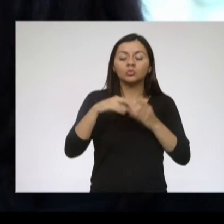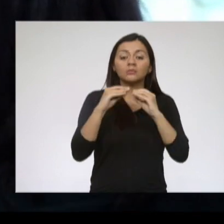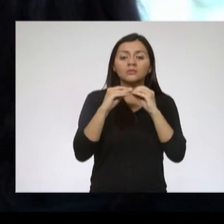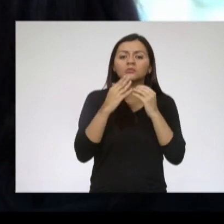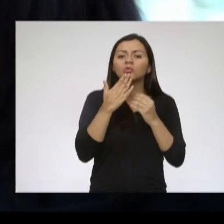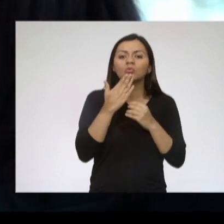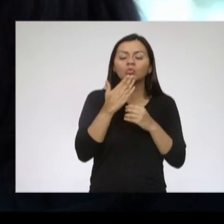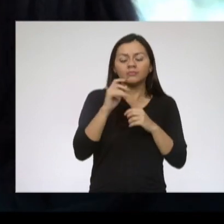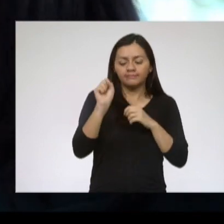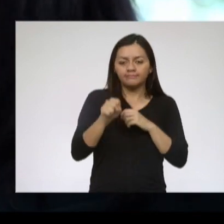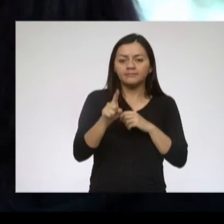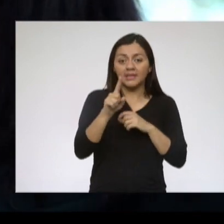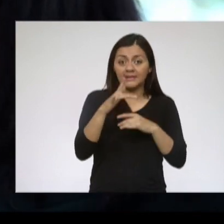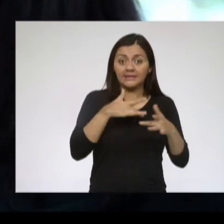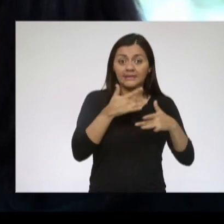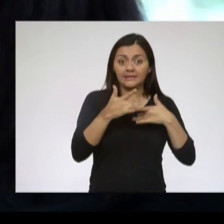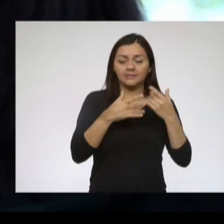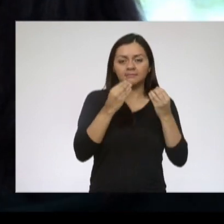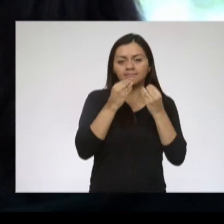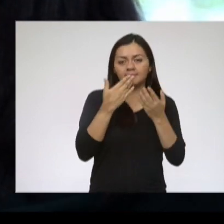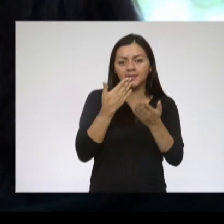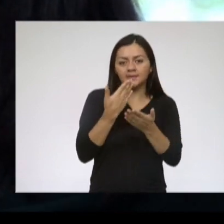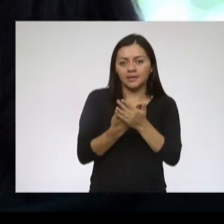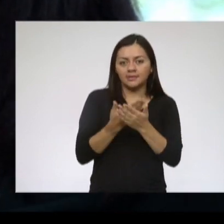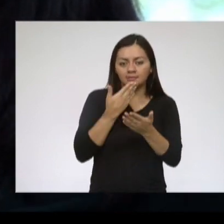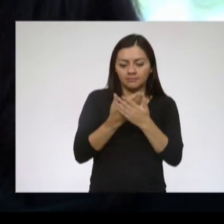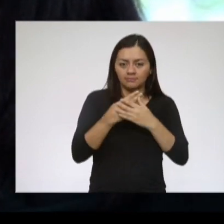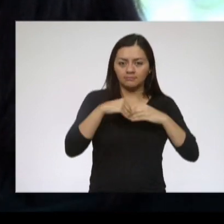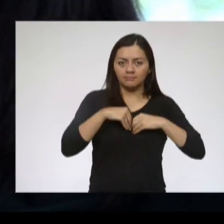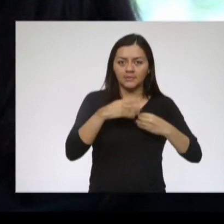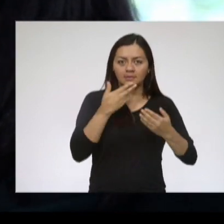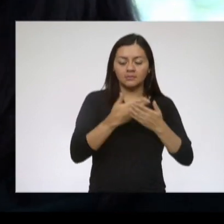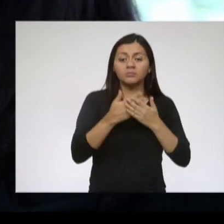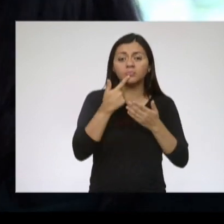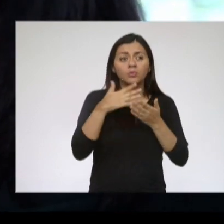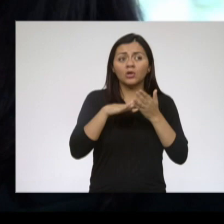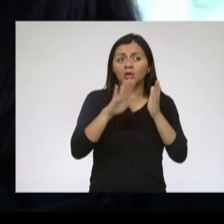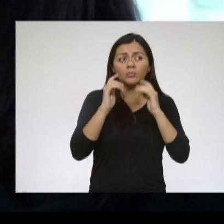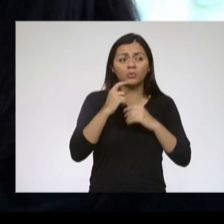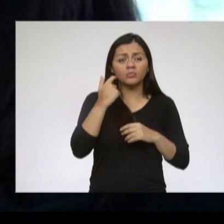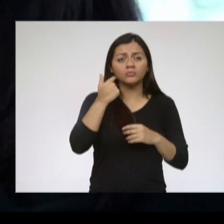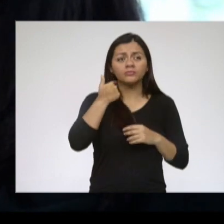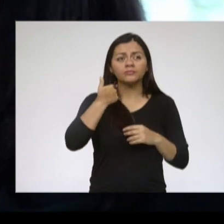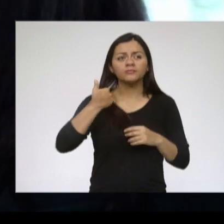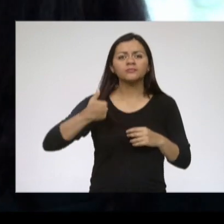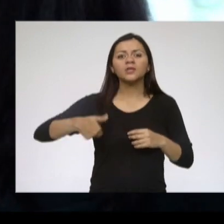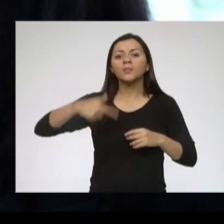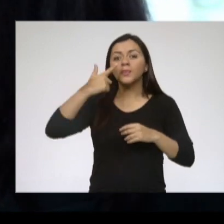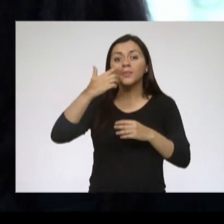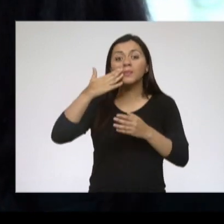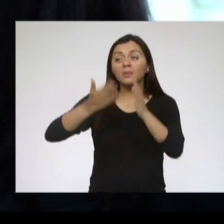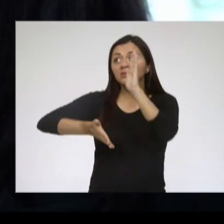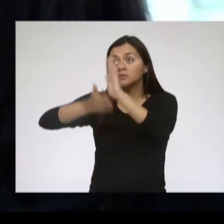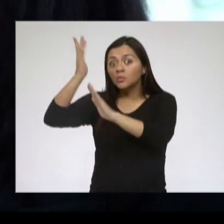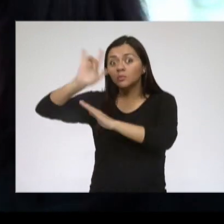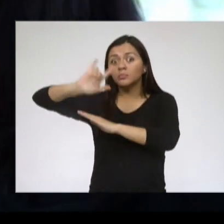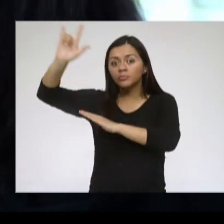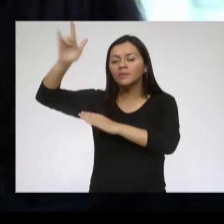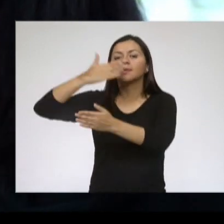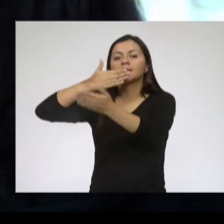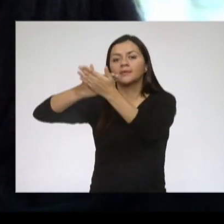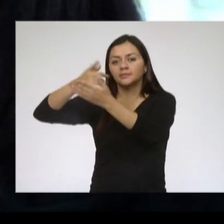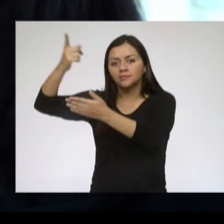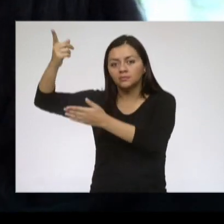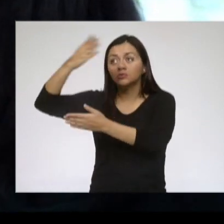hecho, muchos de ellos sienten también la gratitud hacia unos padres que han tenido que irse por A o B circunstancia, pero que no se